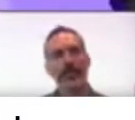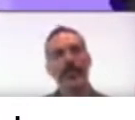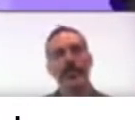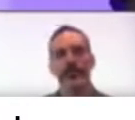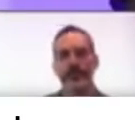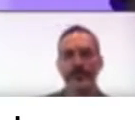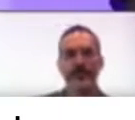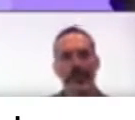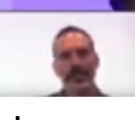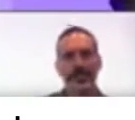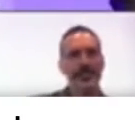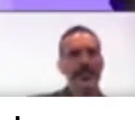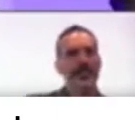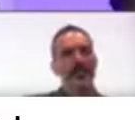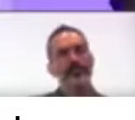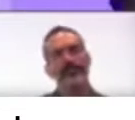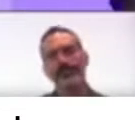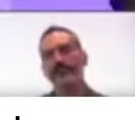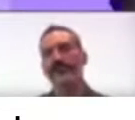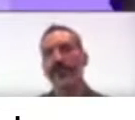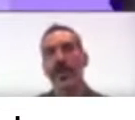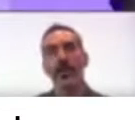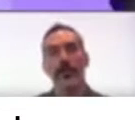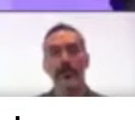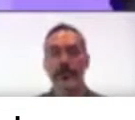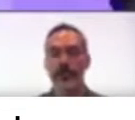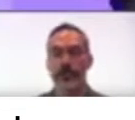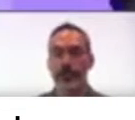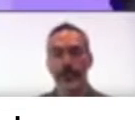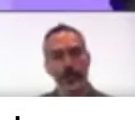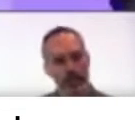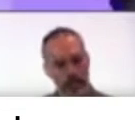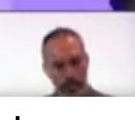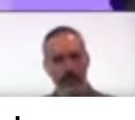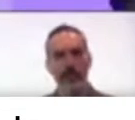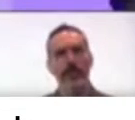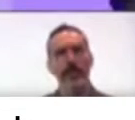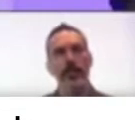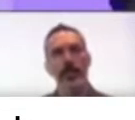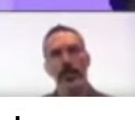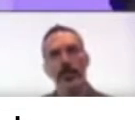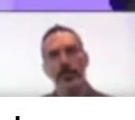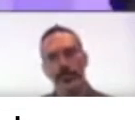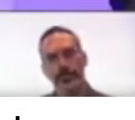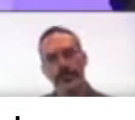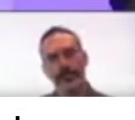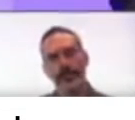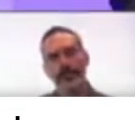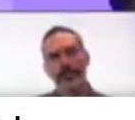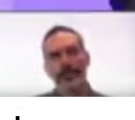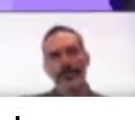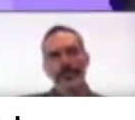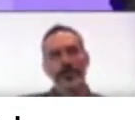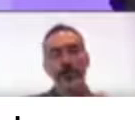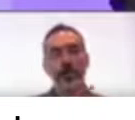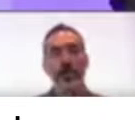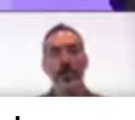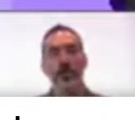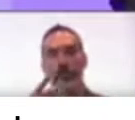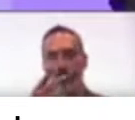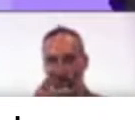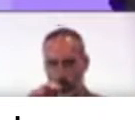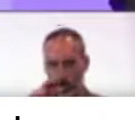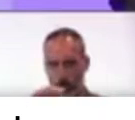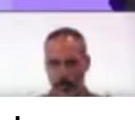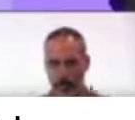Por eso, seguiremos trabajando por más vialidades de 10. Vamos a incrementar de 80 millones de pesos